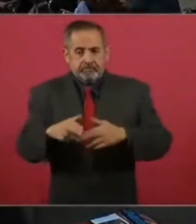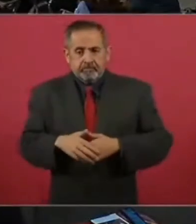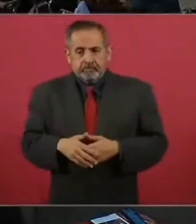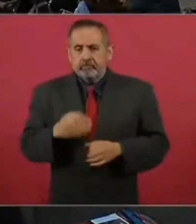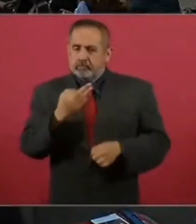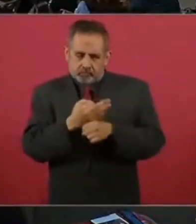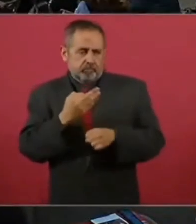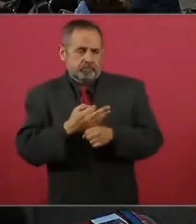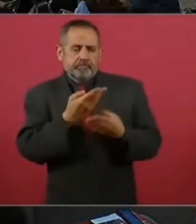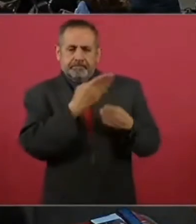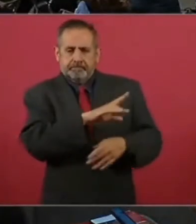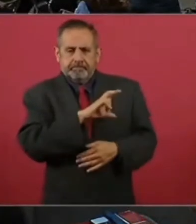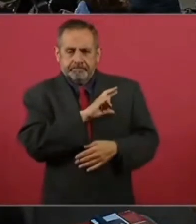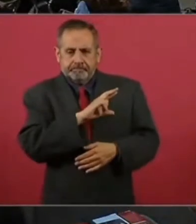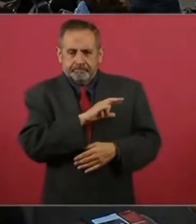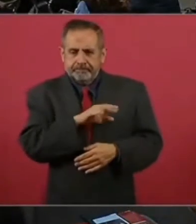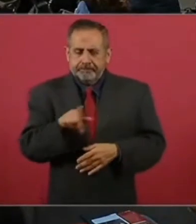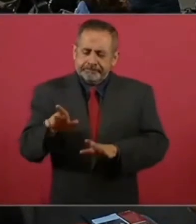bancos privados,